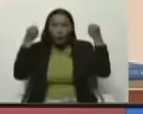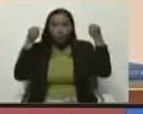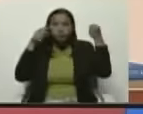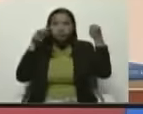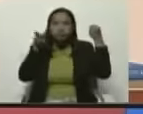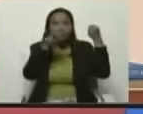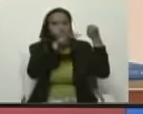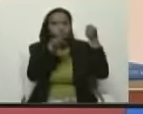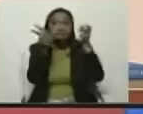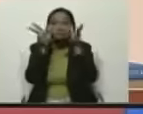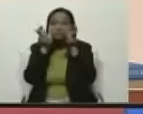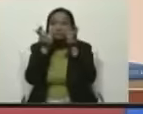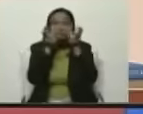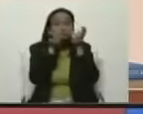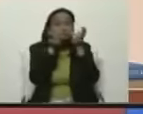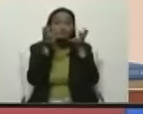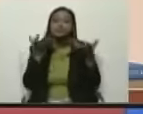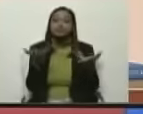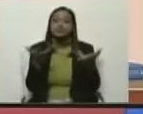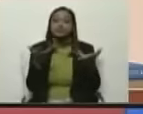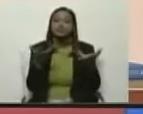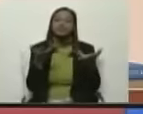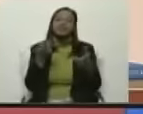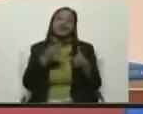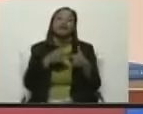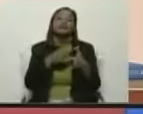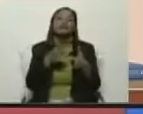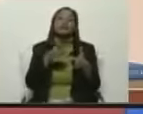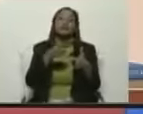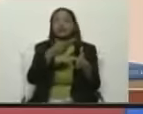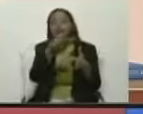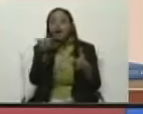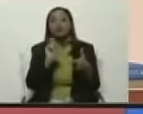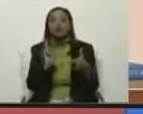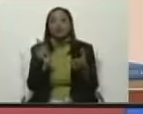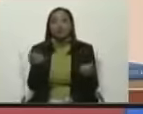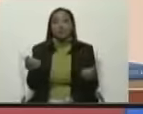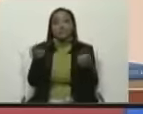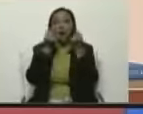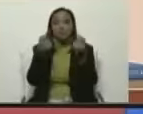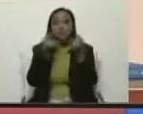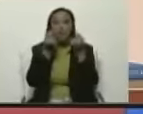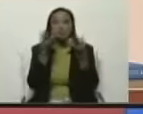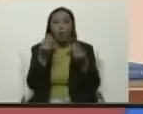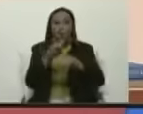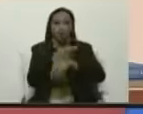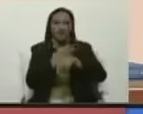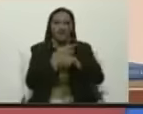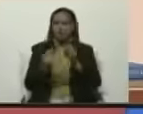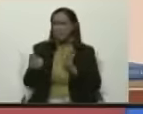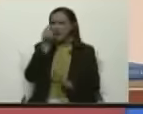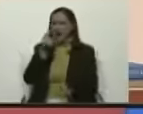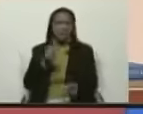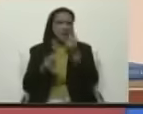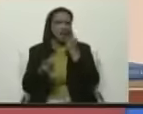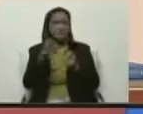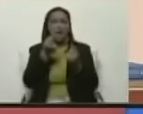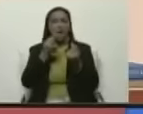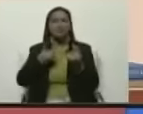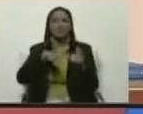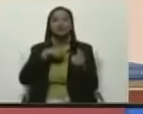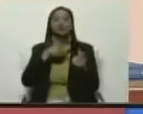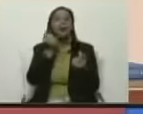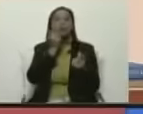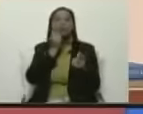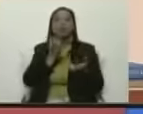acusan de cualquier cantidad de cosas, pero el gobierno nunca ha llenado la Universidad Central. Revisen los jóvenes qué ocurrió en la